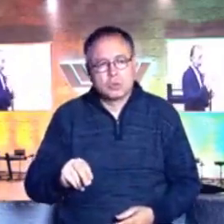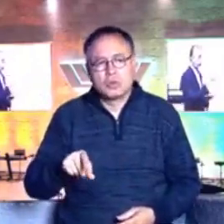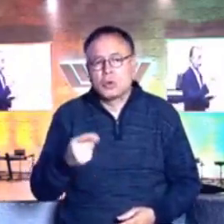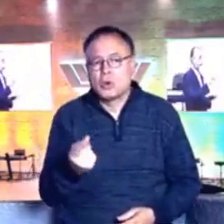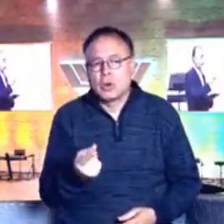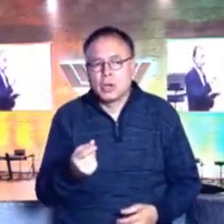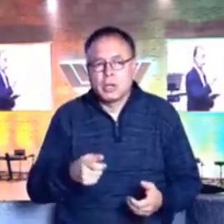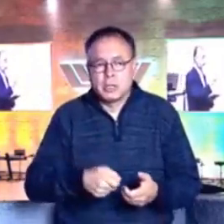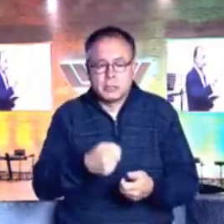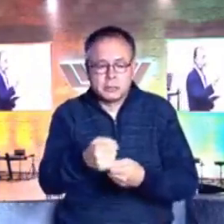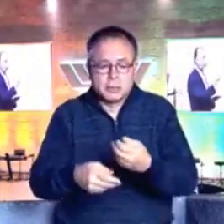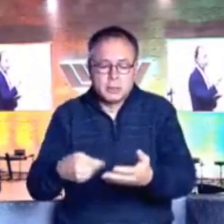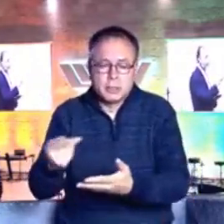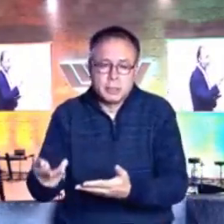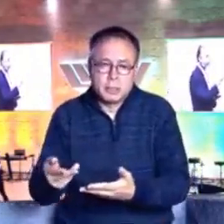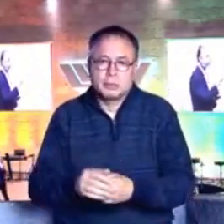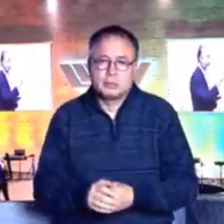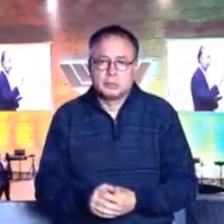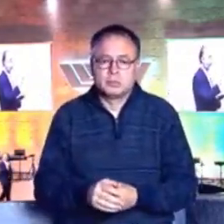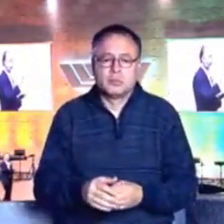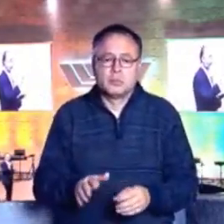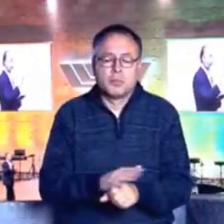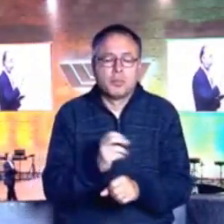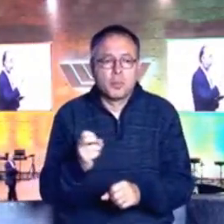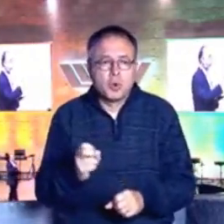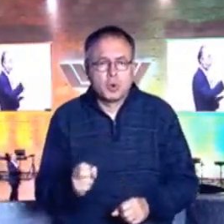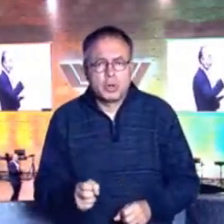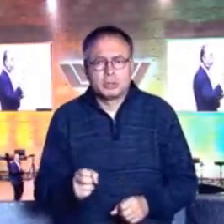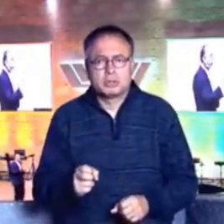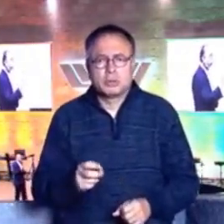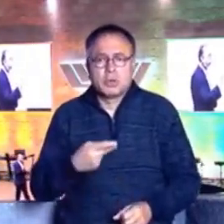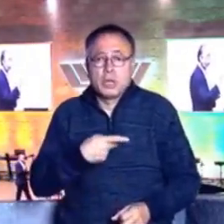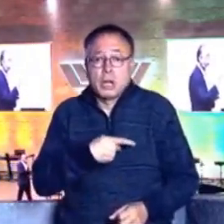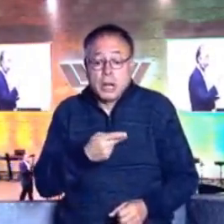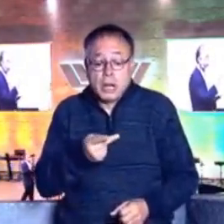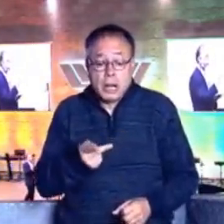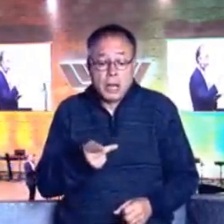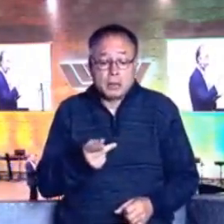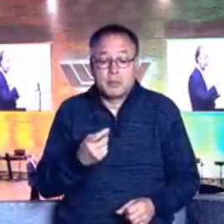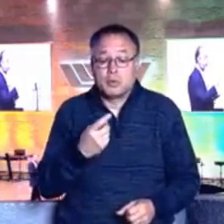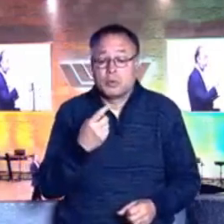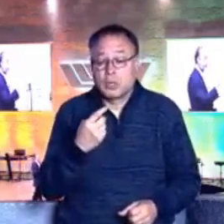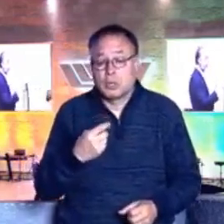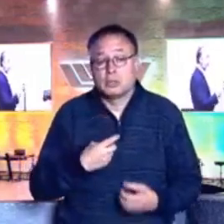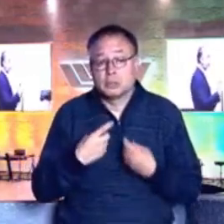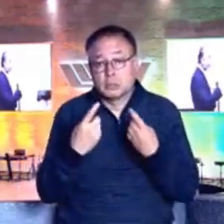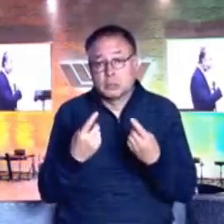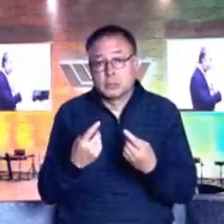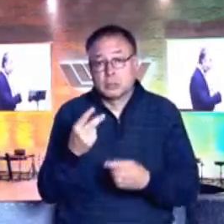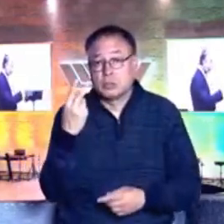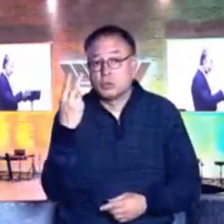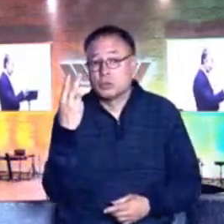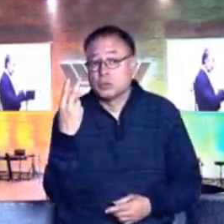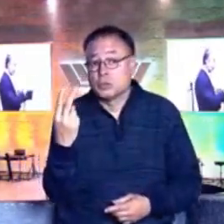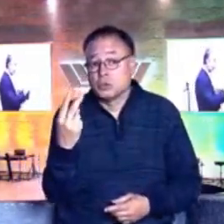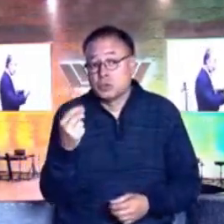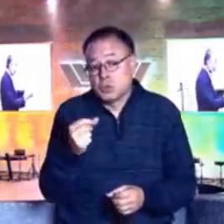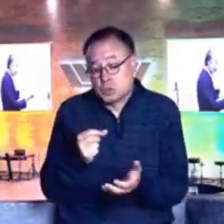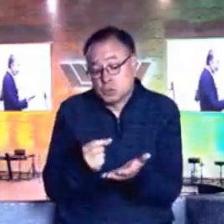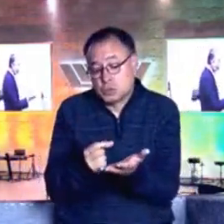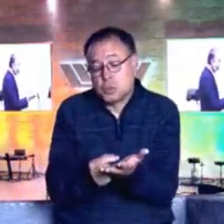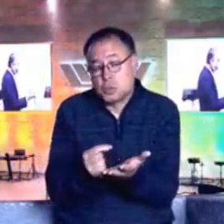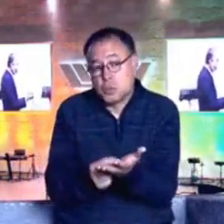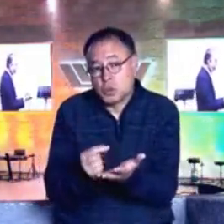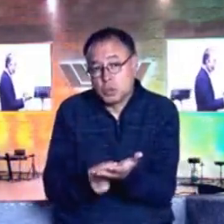dio una moneda era todo lo que tenía esas dos blancas que era la moneda que era